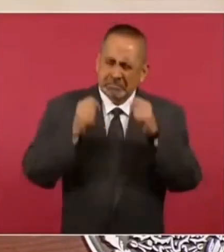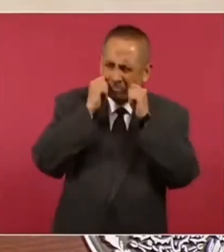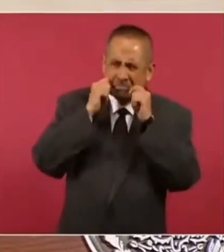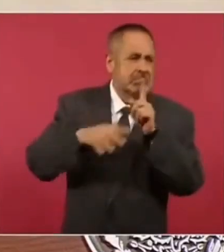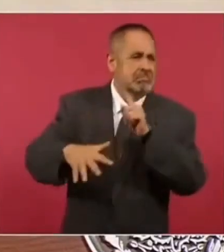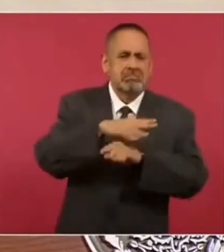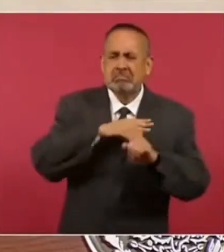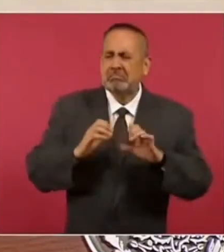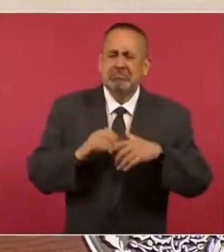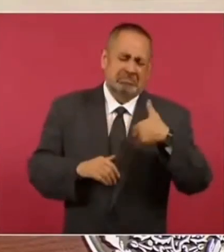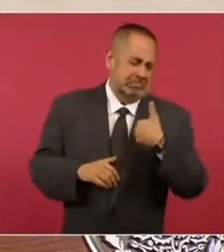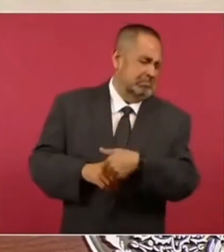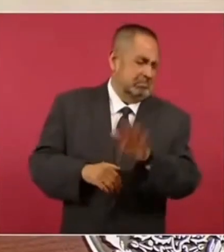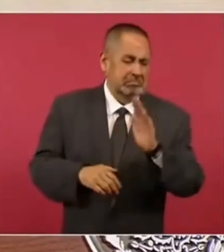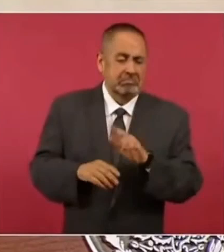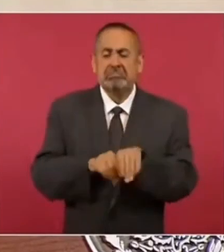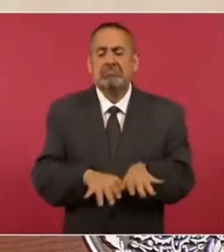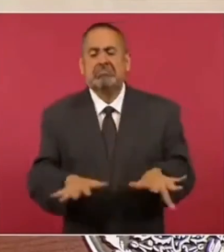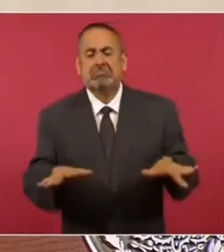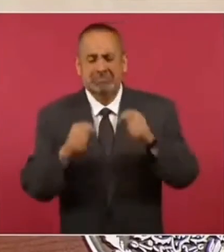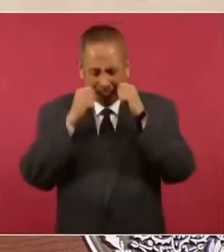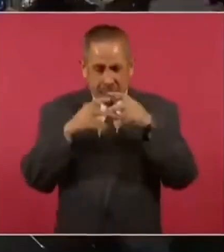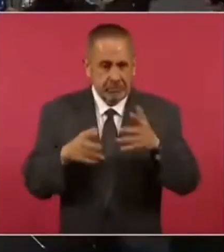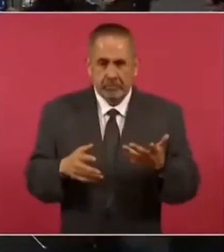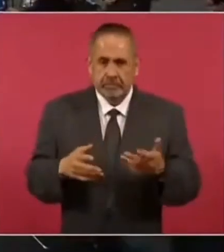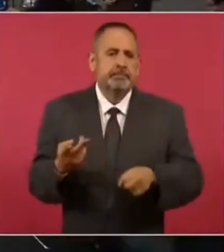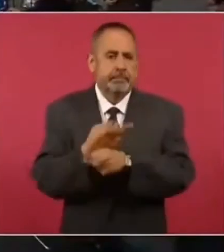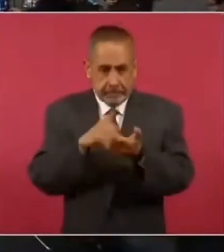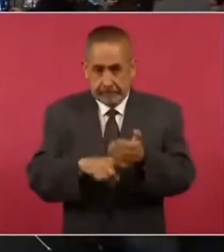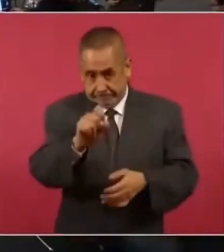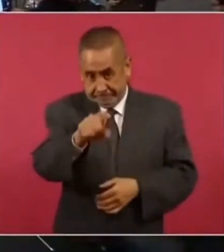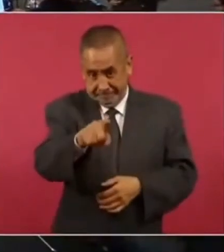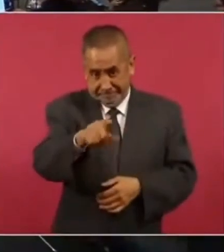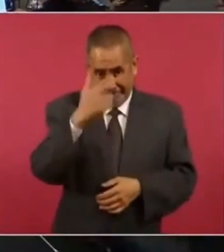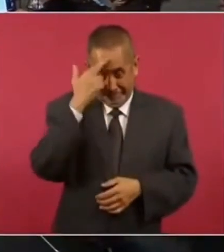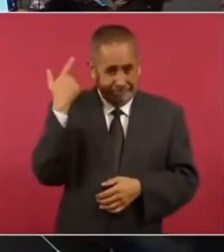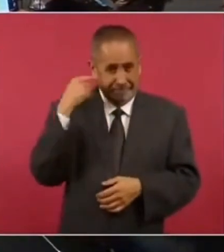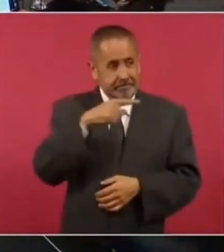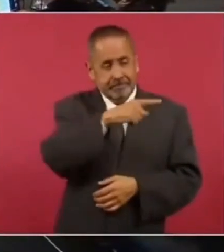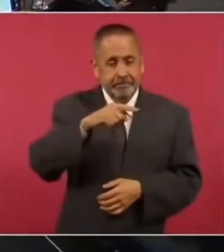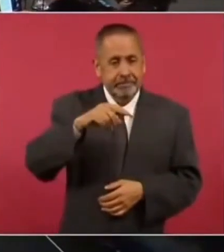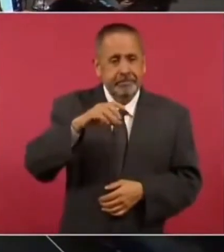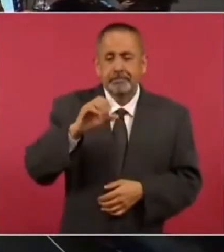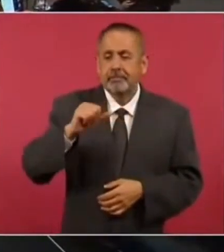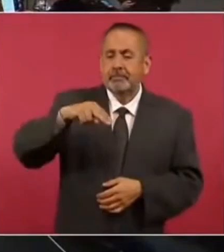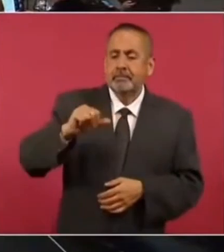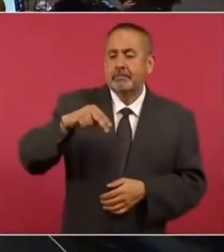cuidar el que no haya derrames, como el que sucedió en Cananea,